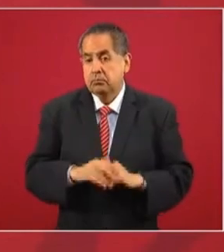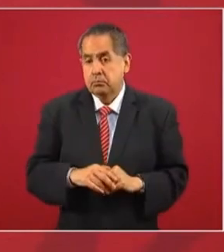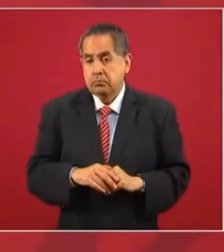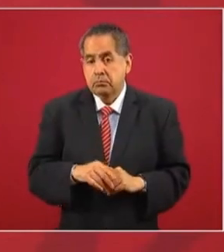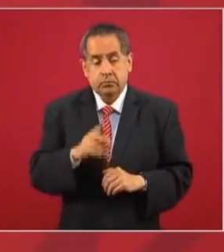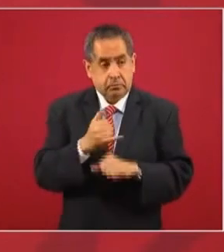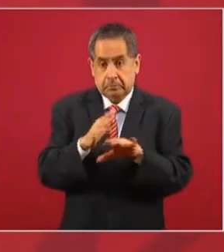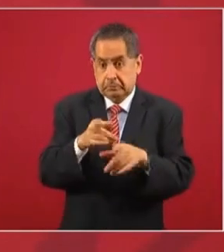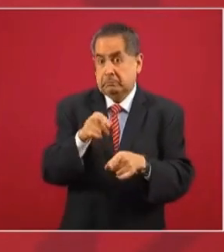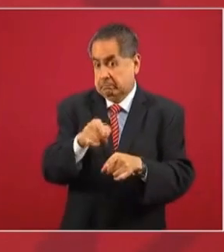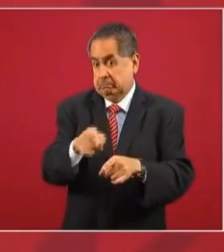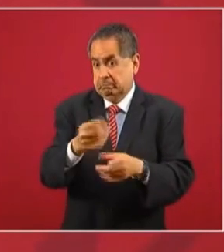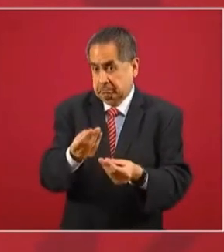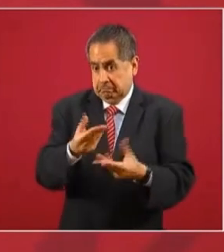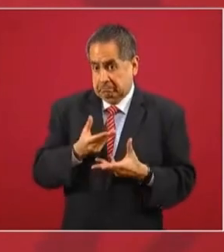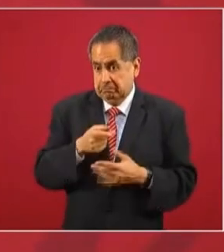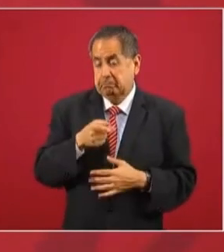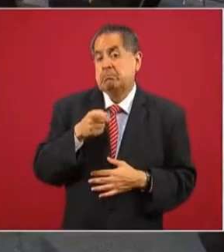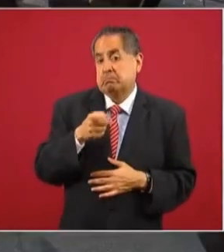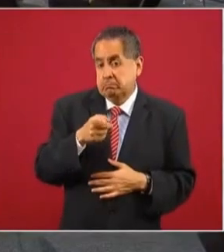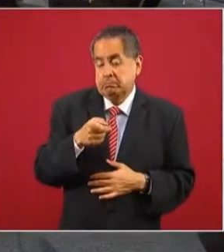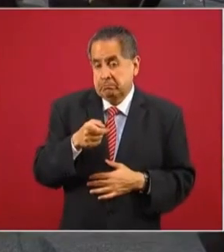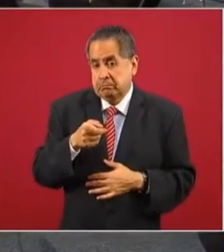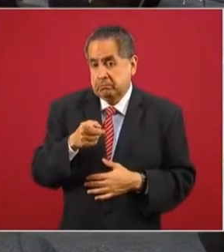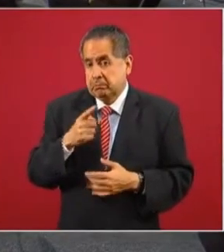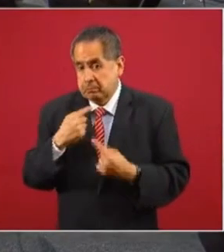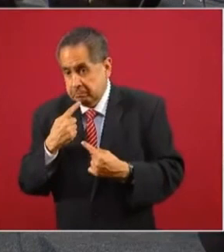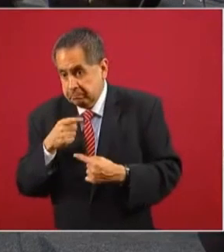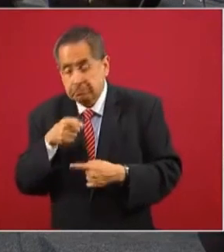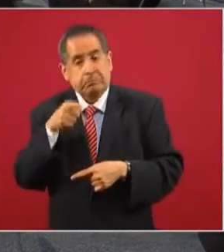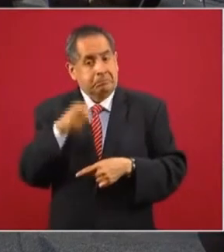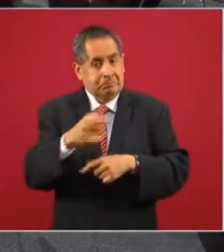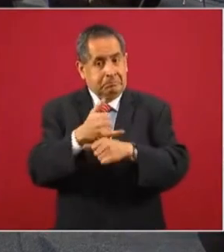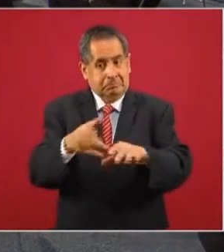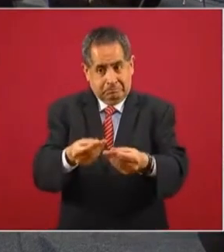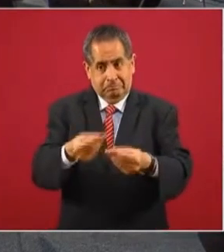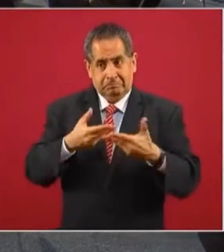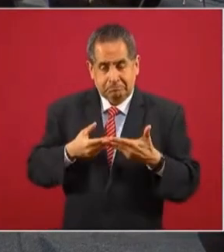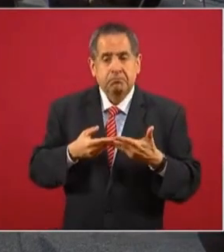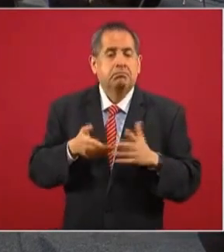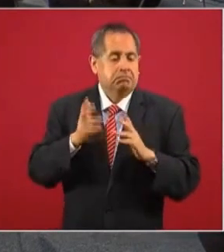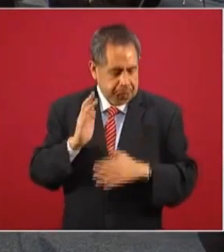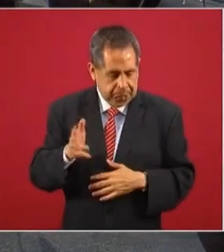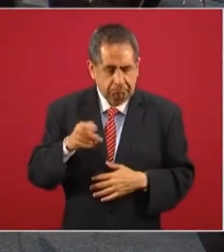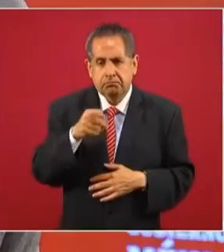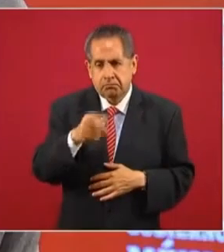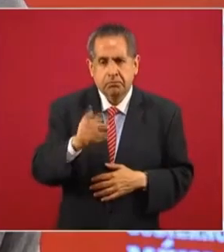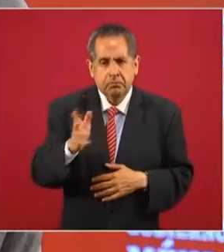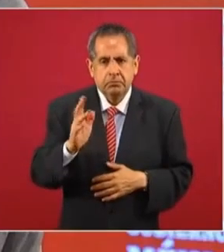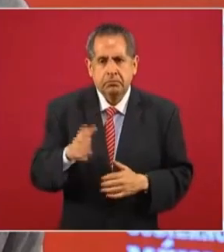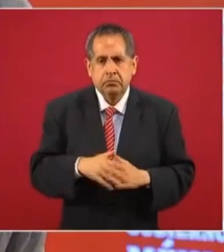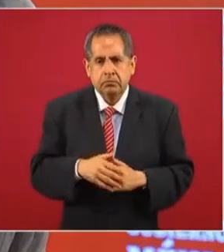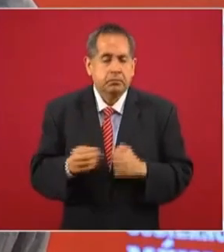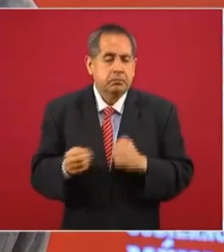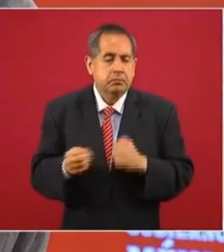según la información que se tiene, ya incluso hizo